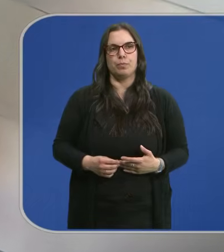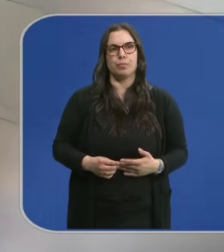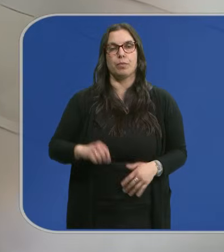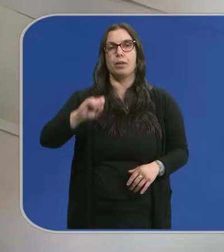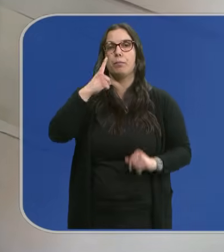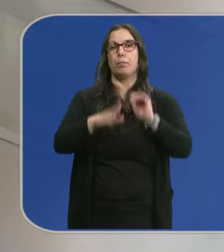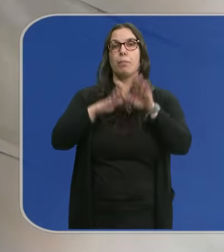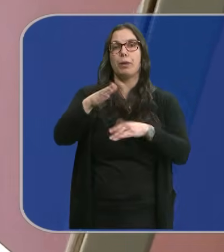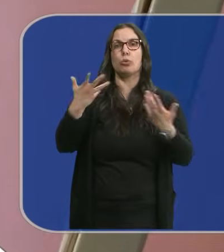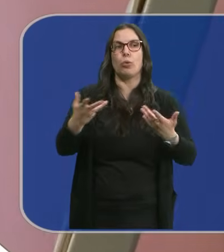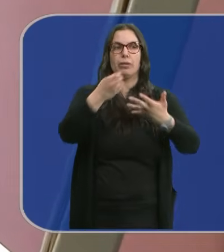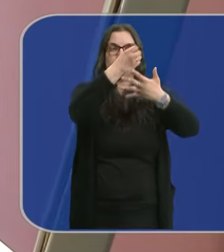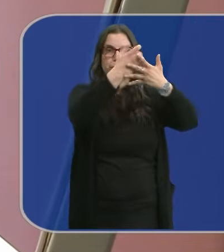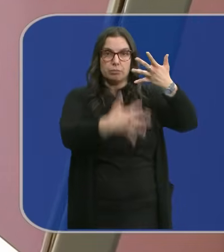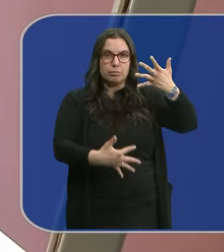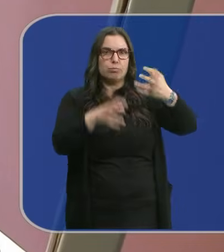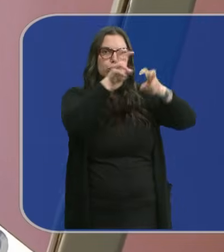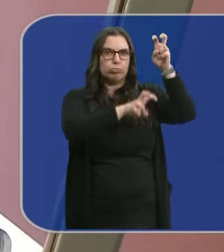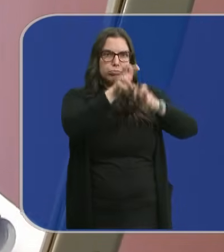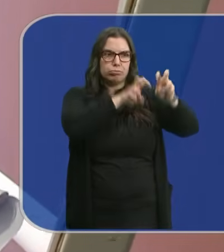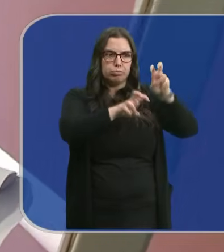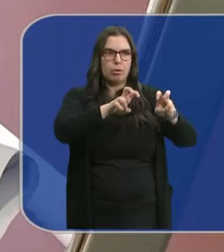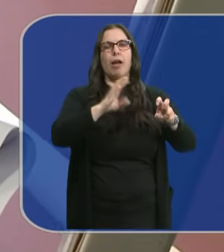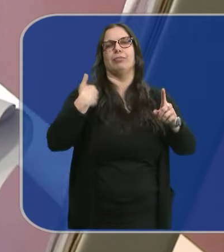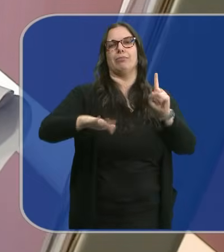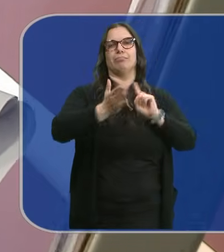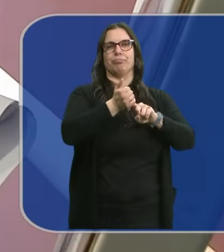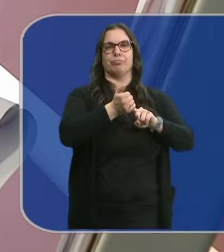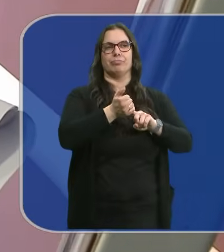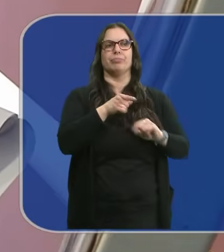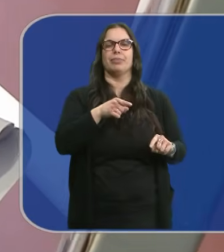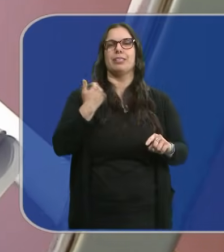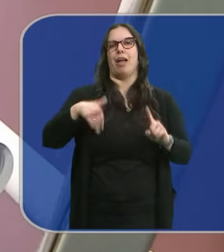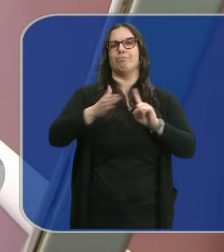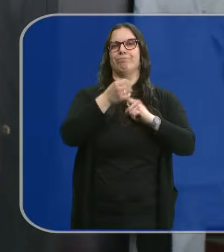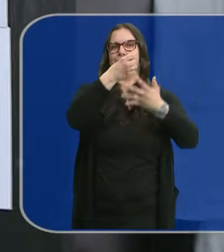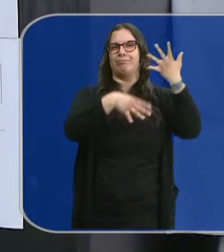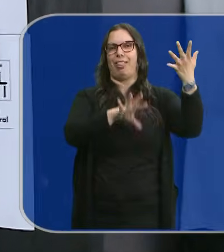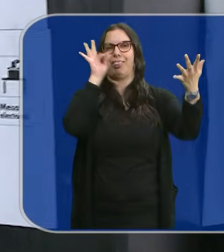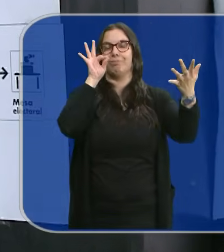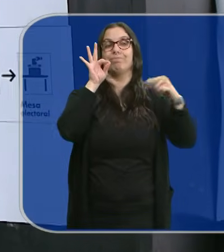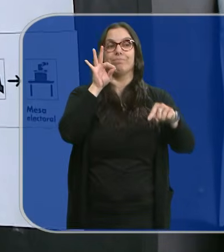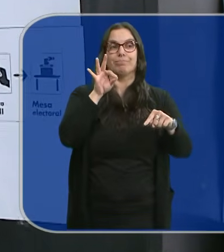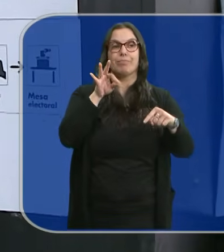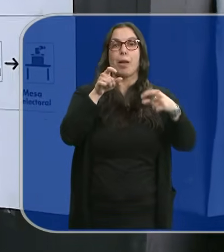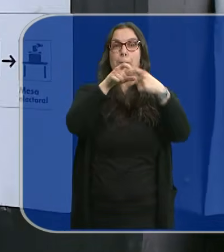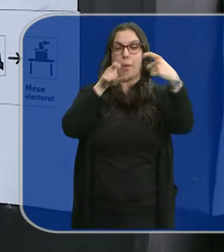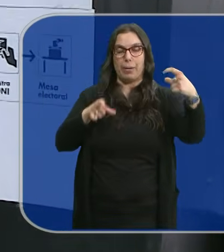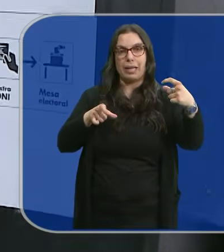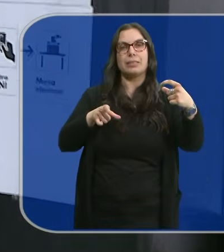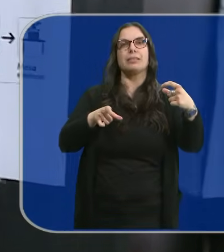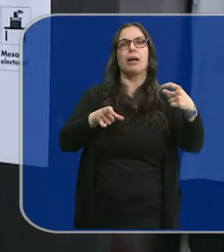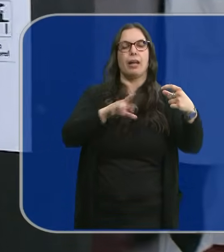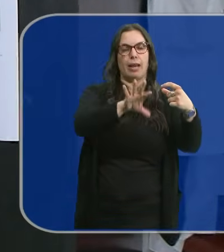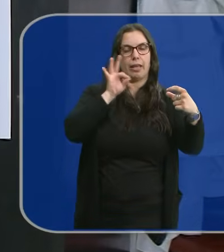El primer paso es buscarse en el censo. Aquí estoy. Y Manu ya se ha encontrado. Después de elegir la papeleta, con el